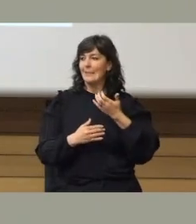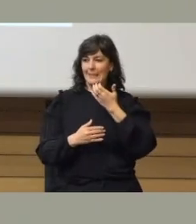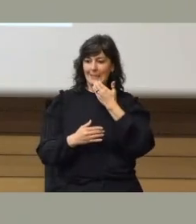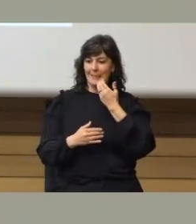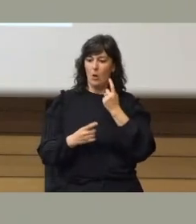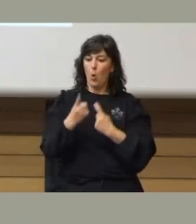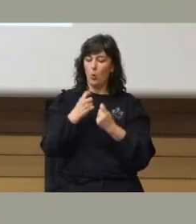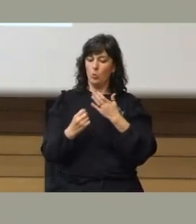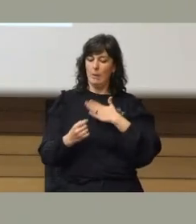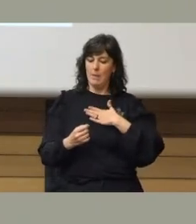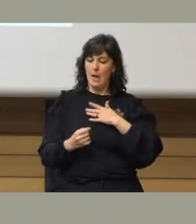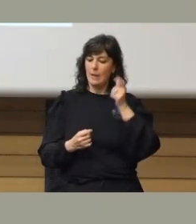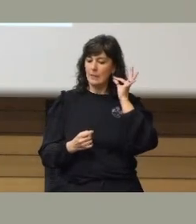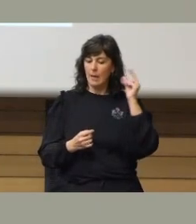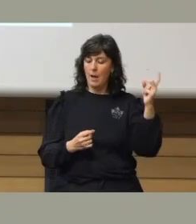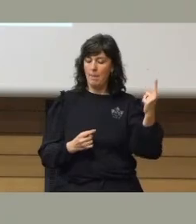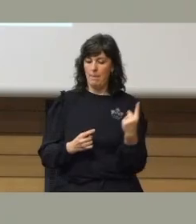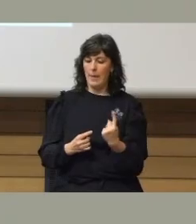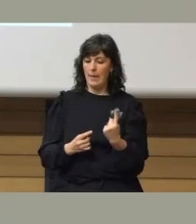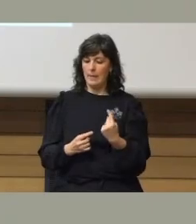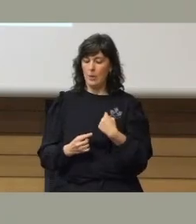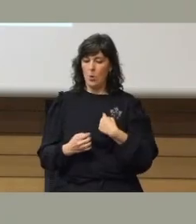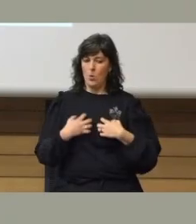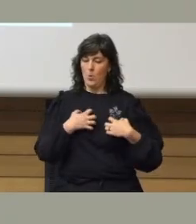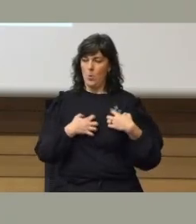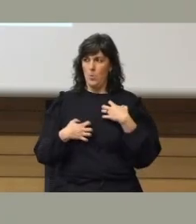la angustia, ¿qué voy a pensar de ese consumo en el parque?